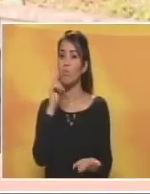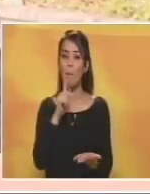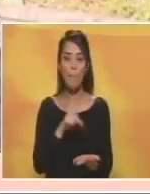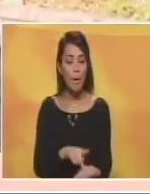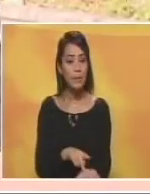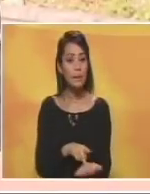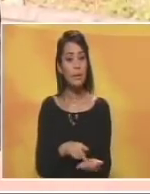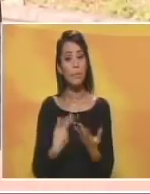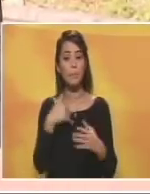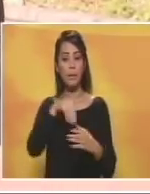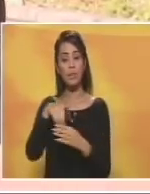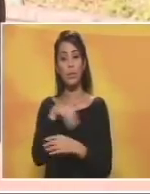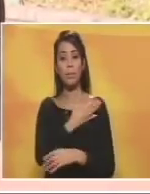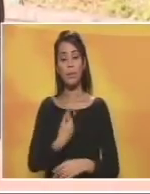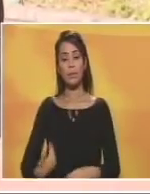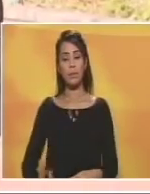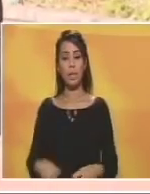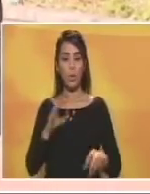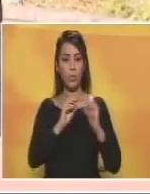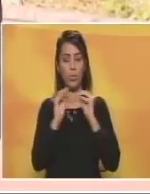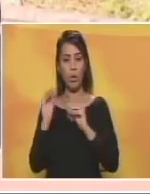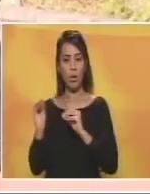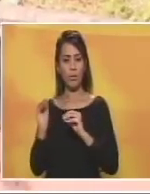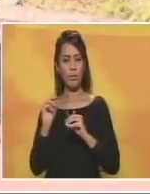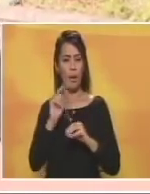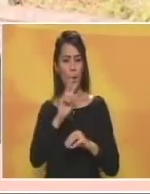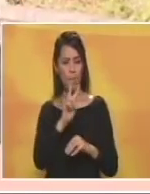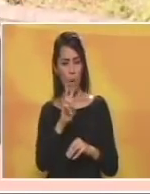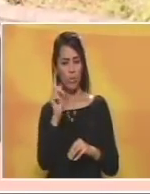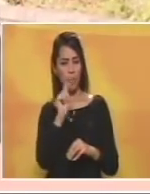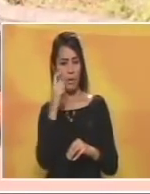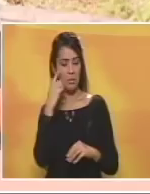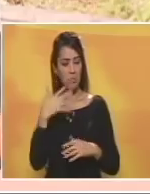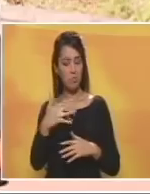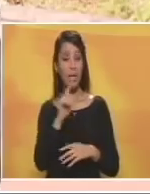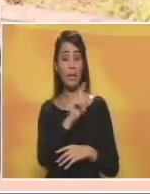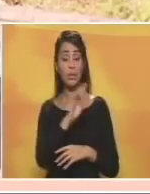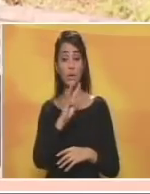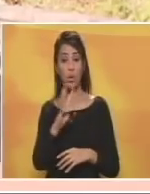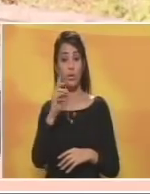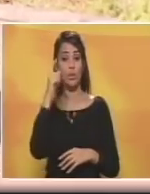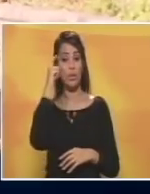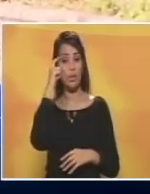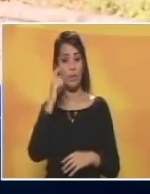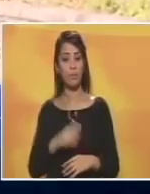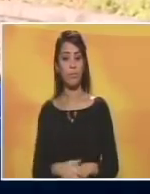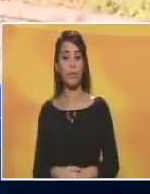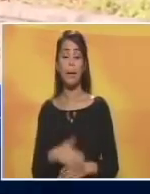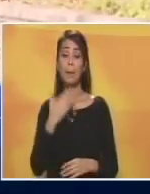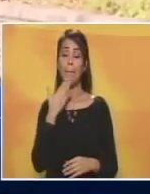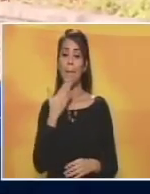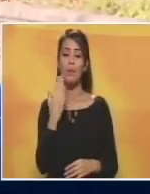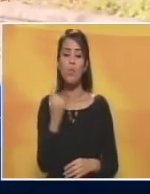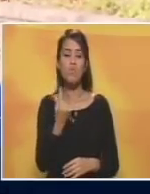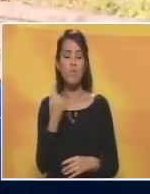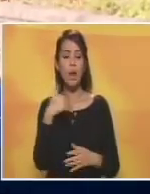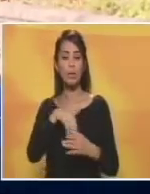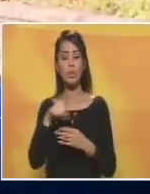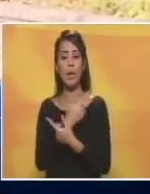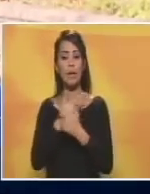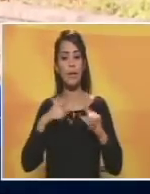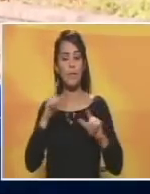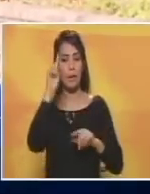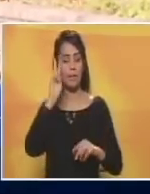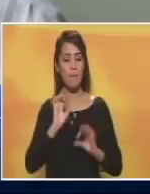en las elecciones presidenciales convocadas para dentro de 2 meses y 14 días y, por el contrario, pedir unitariamente elecciones libres